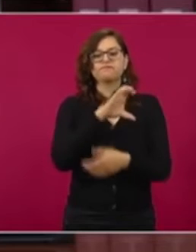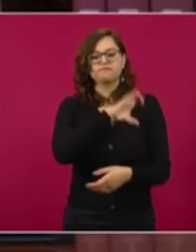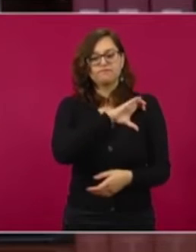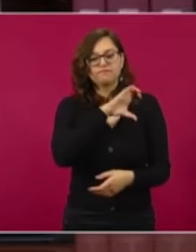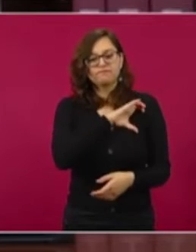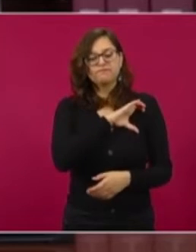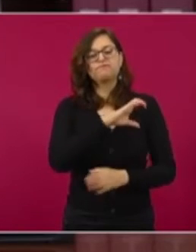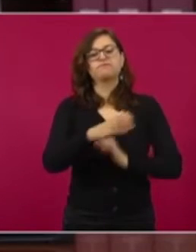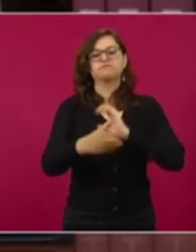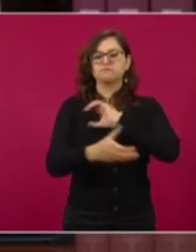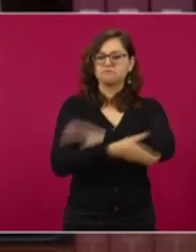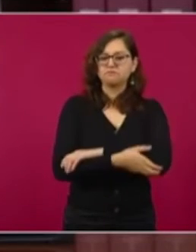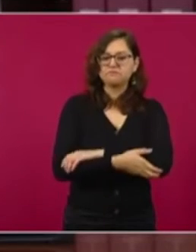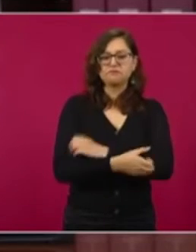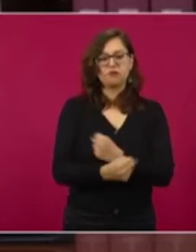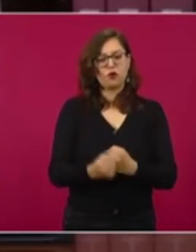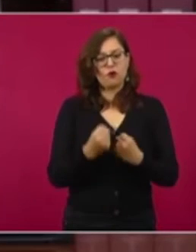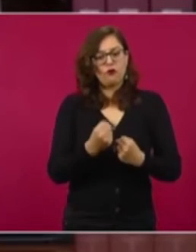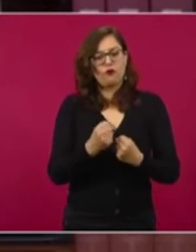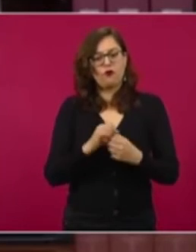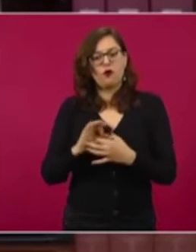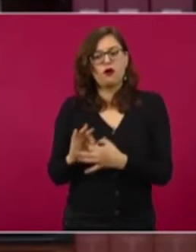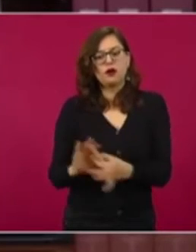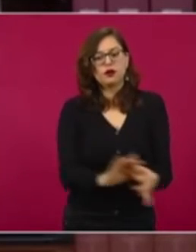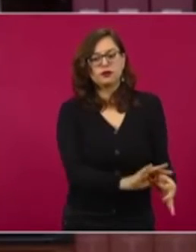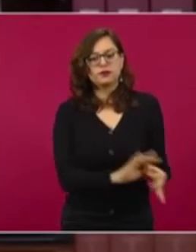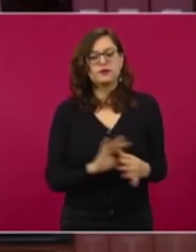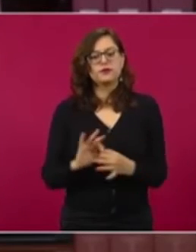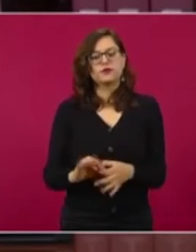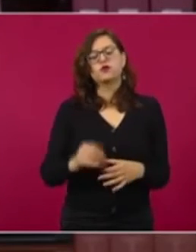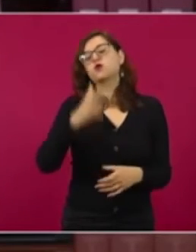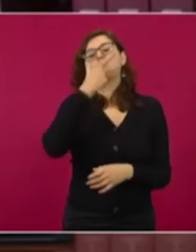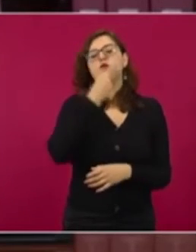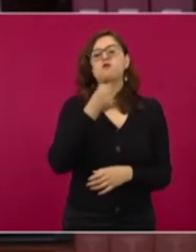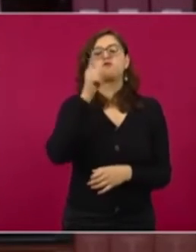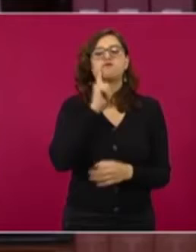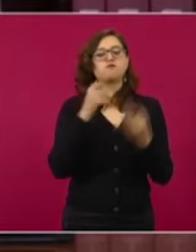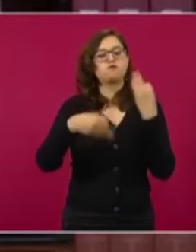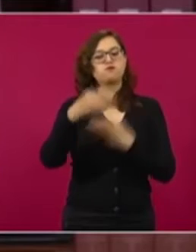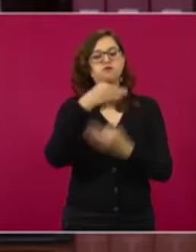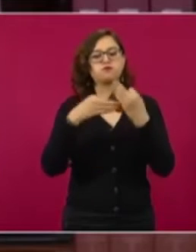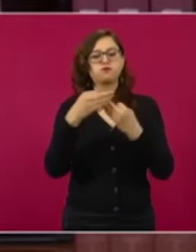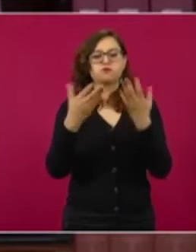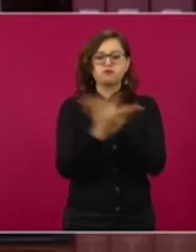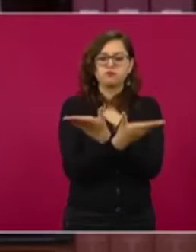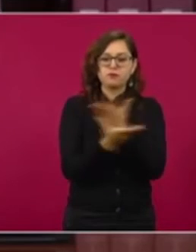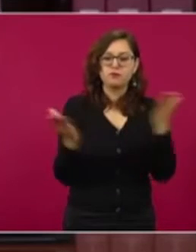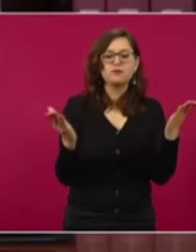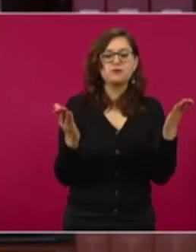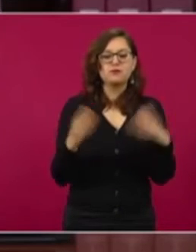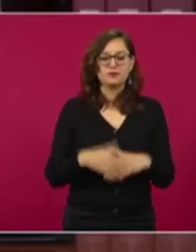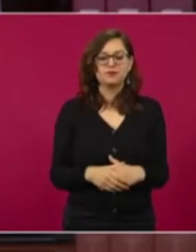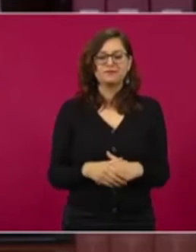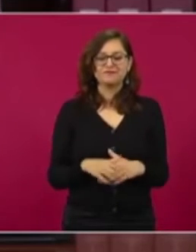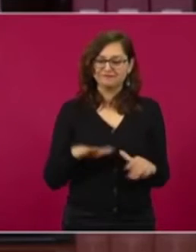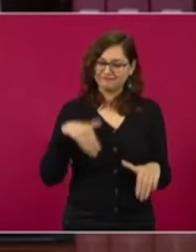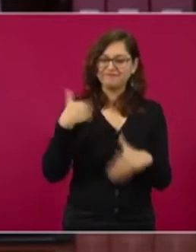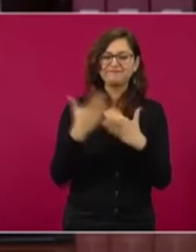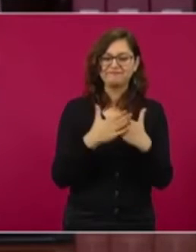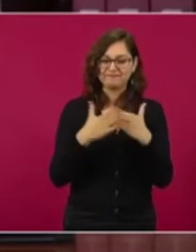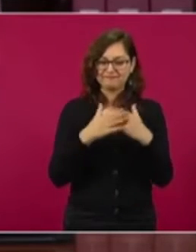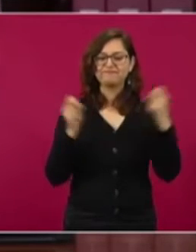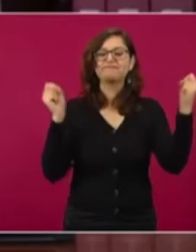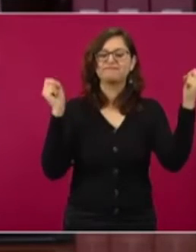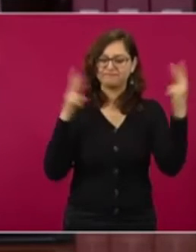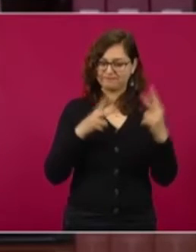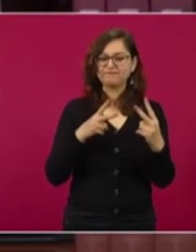afectuoso, solidario a todas y a todos ustedes. Y nos vamos a seguir encontrando.